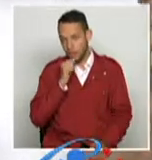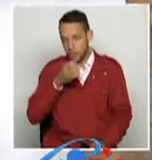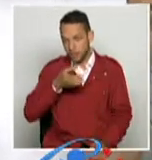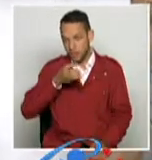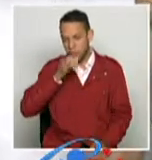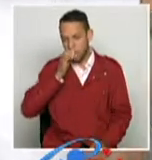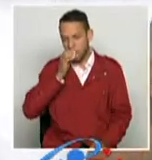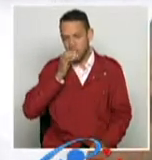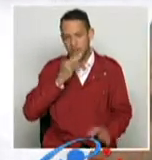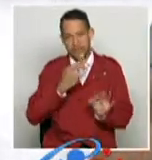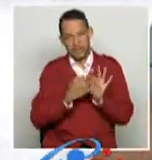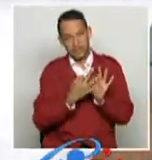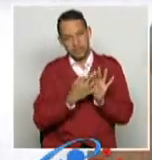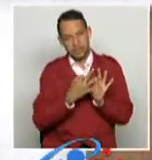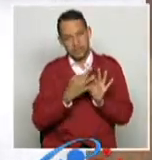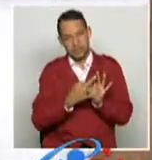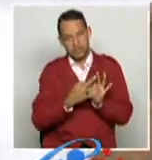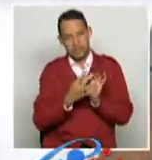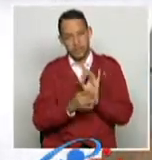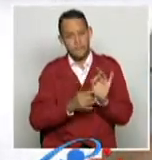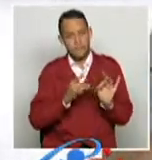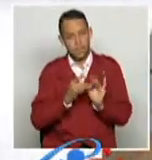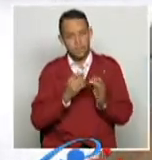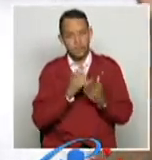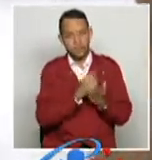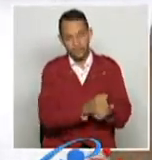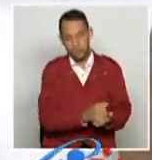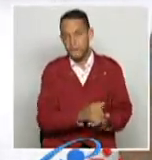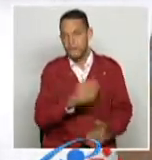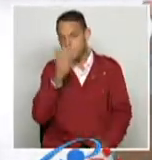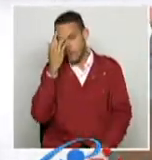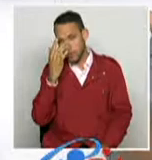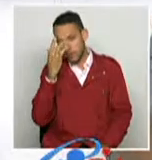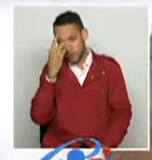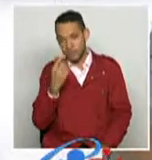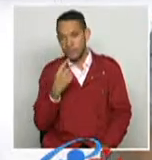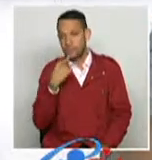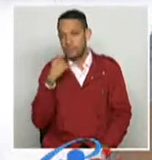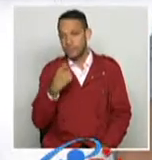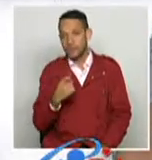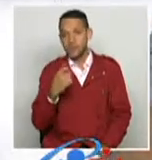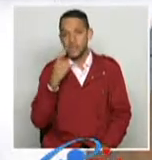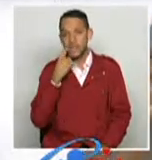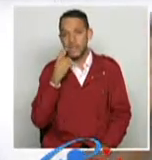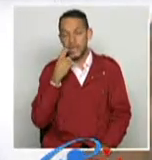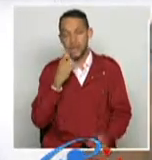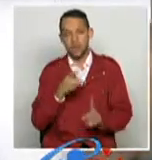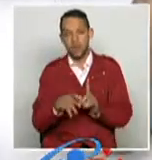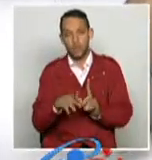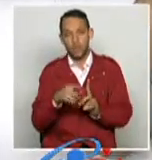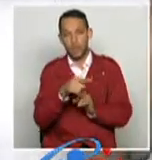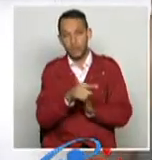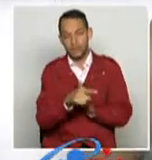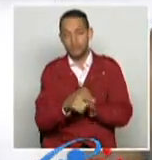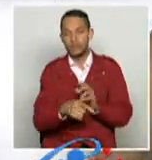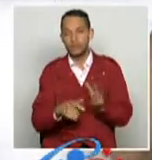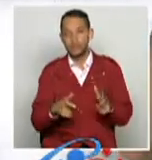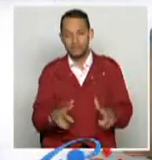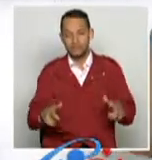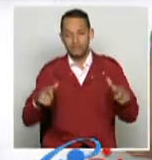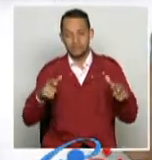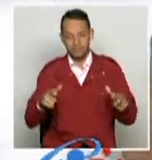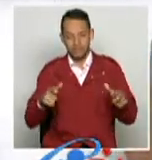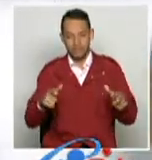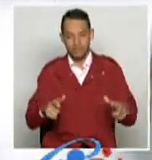bien, ¿por qué lo del container, la vasija de aluminio? Porque recuerde que ese aluminio ha soltado por años las ollas de nuestras